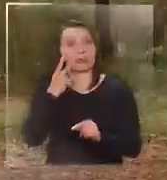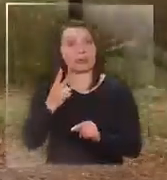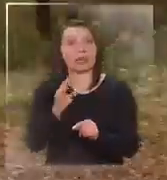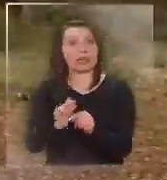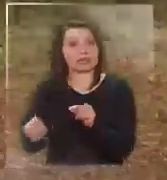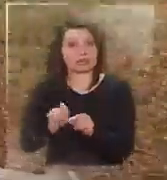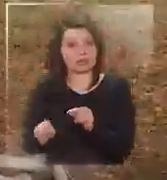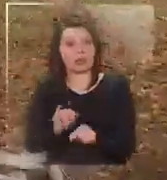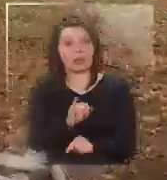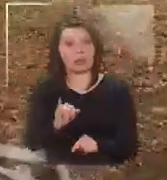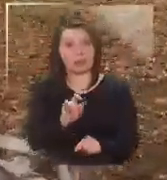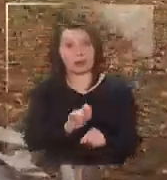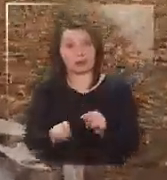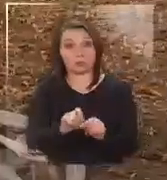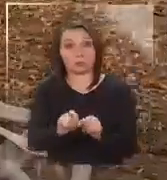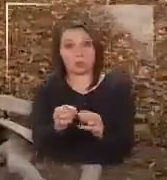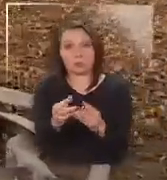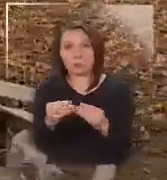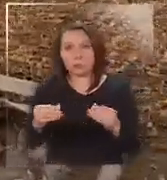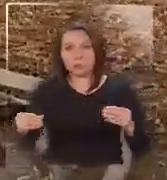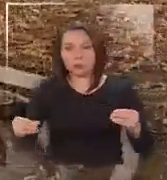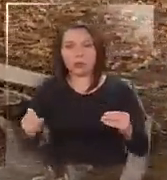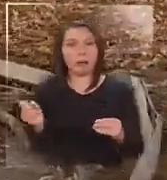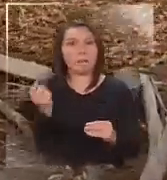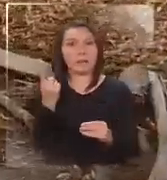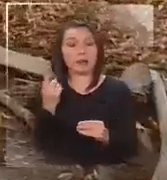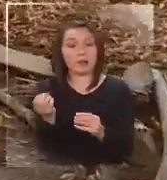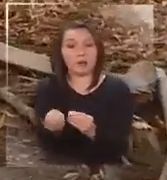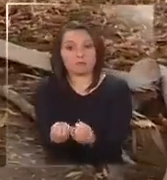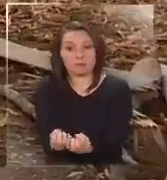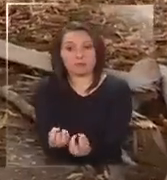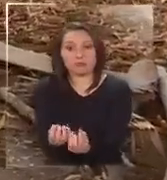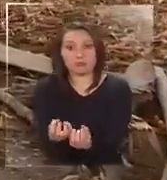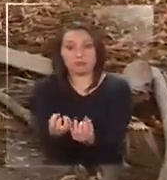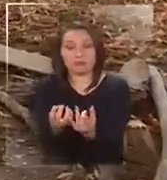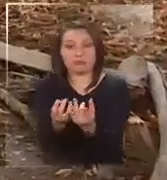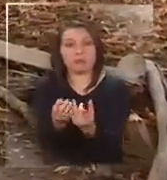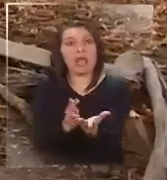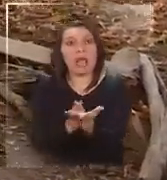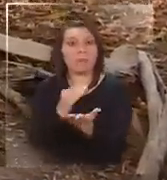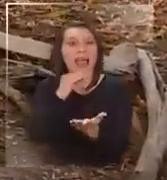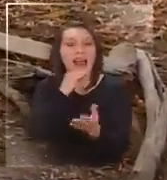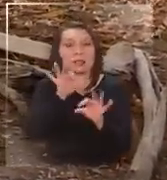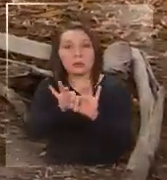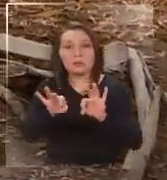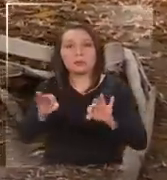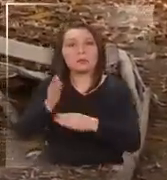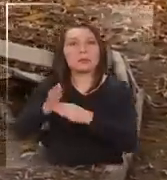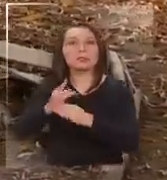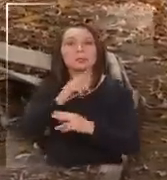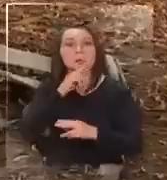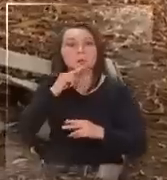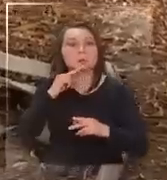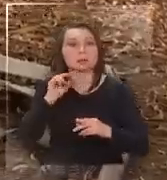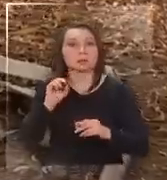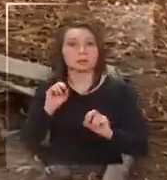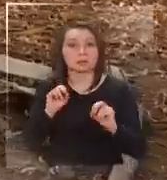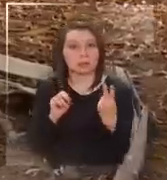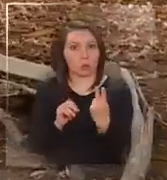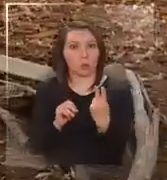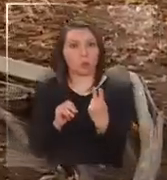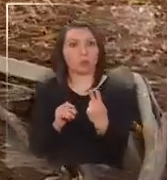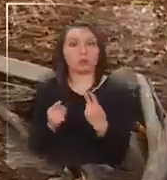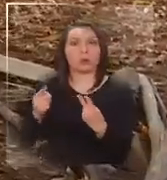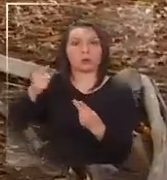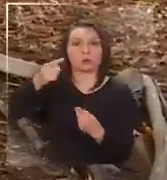Entonces, después que uno prende la yesca, que es lo primero que va a aprender, uno comienza con la rama pequeña, que es lo segundo, que es lo que